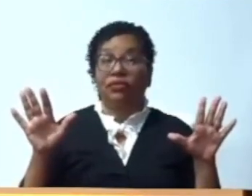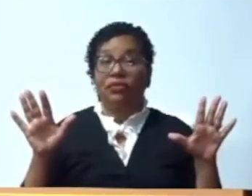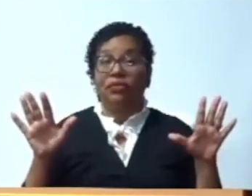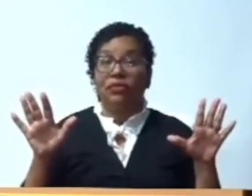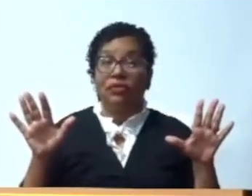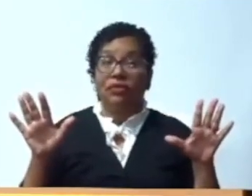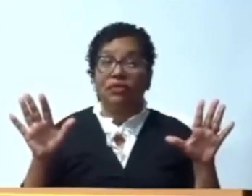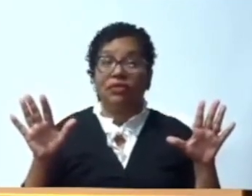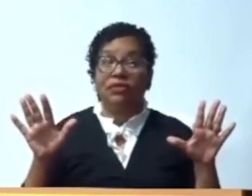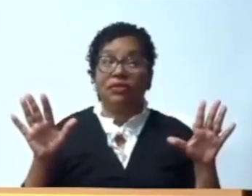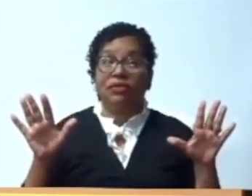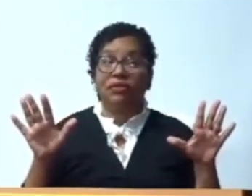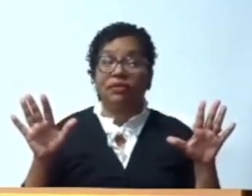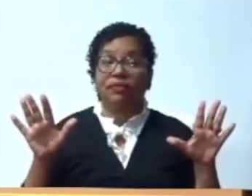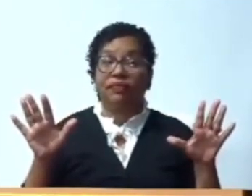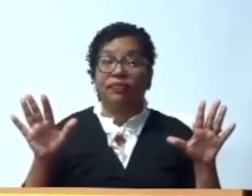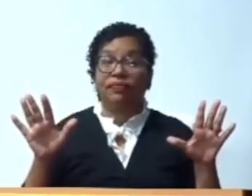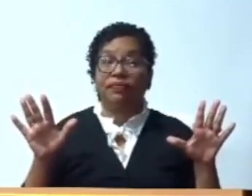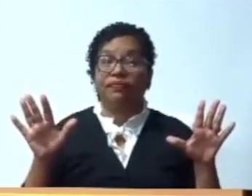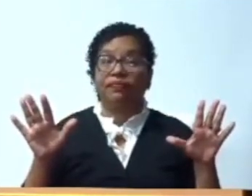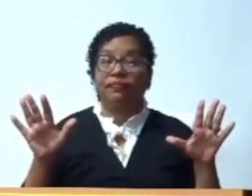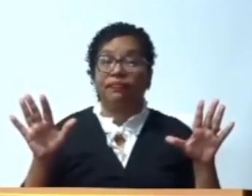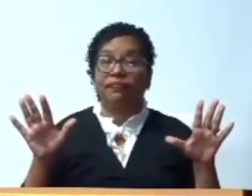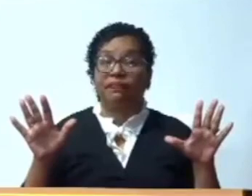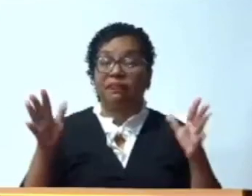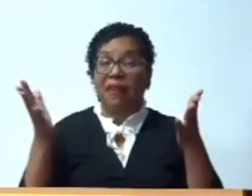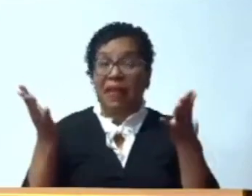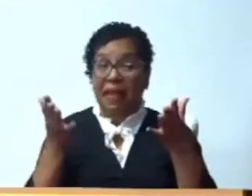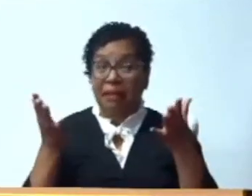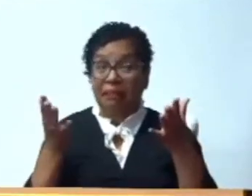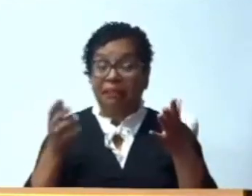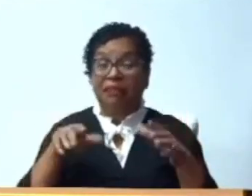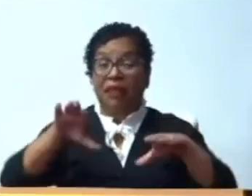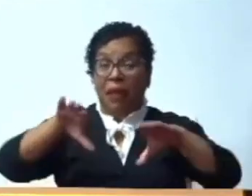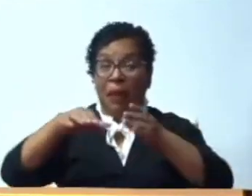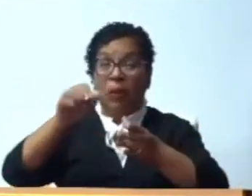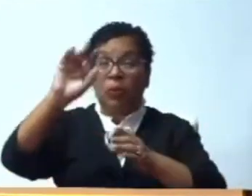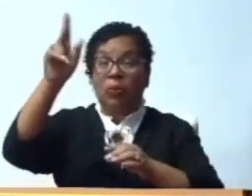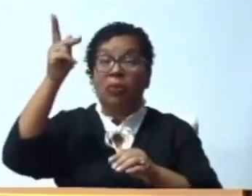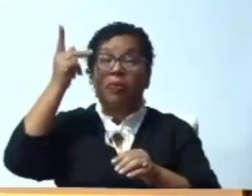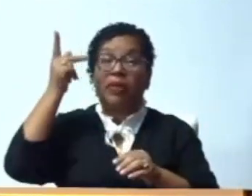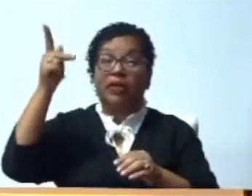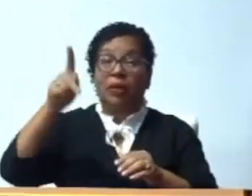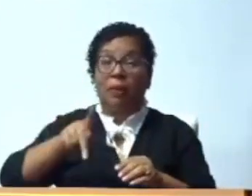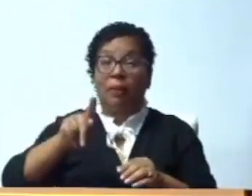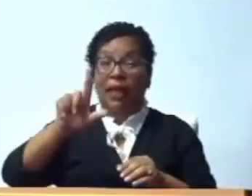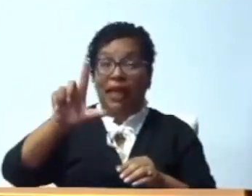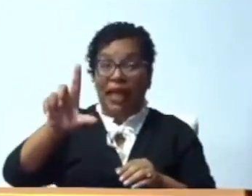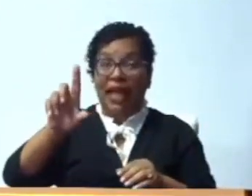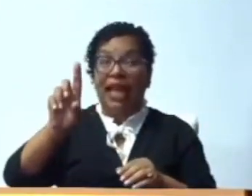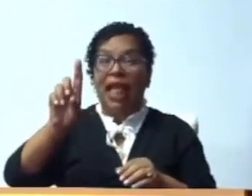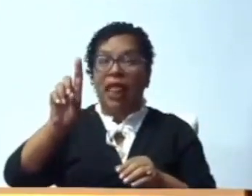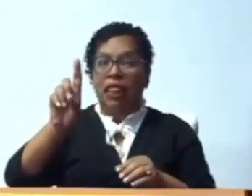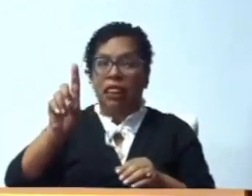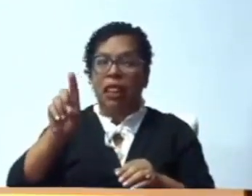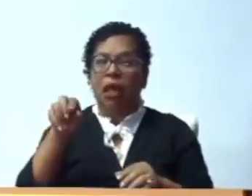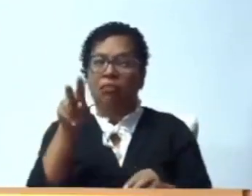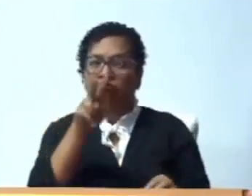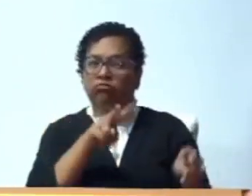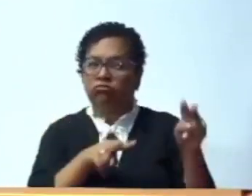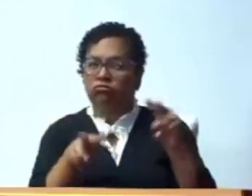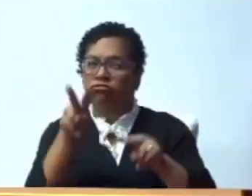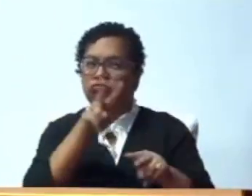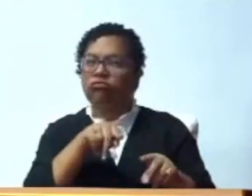de de legitimizar al PLD para procurar la vía judicial